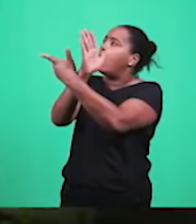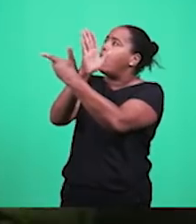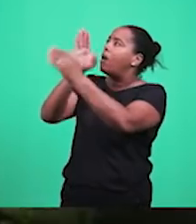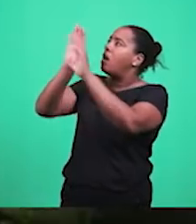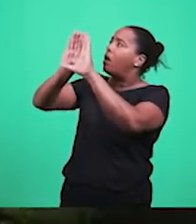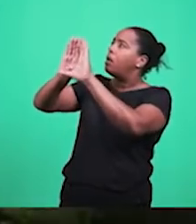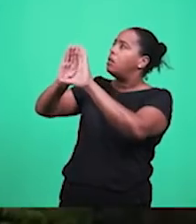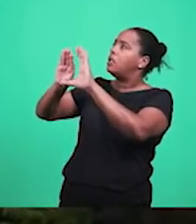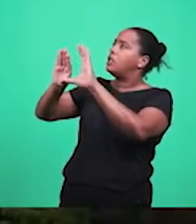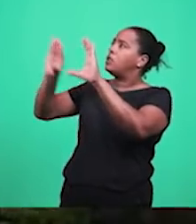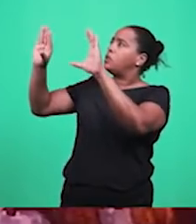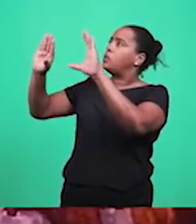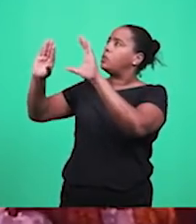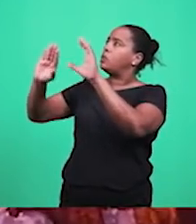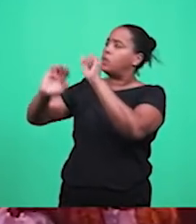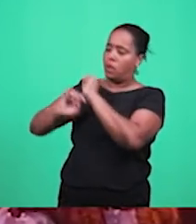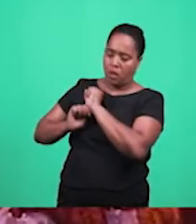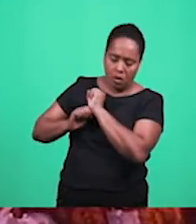desde la nada